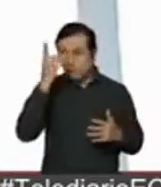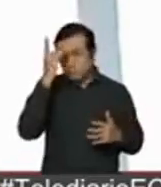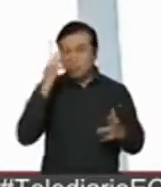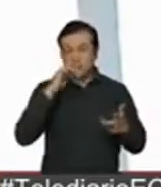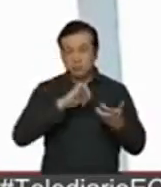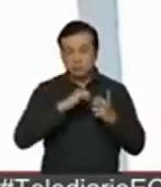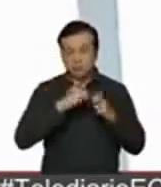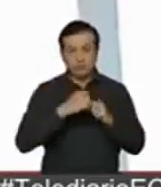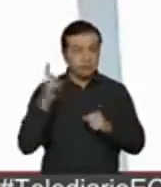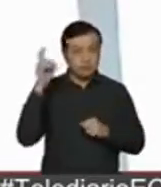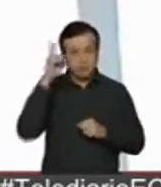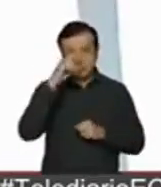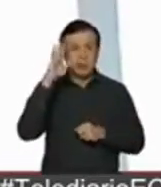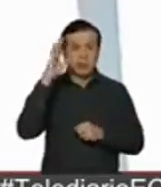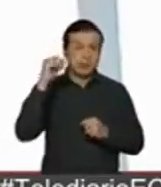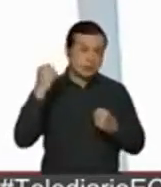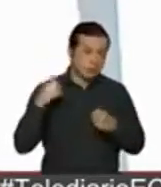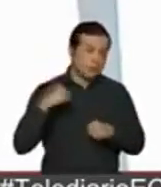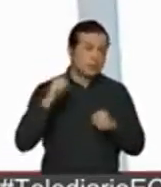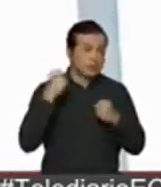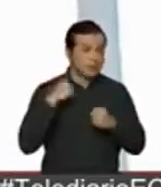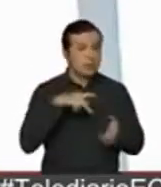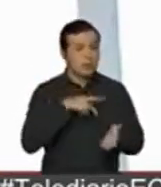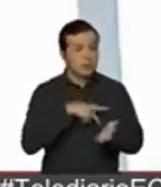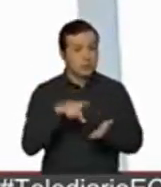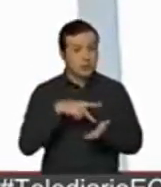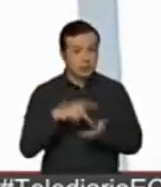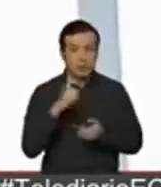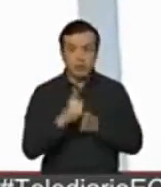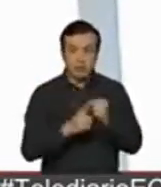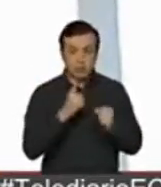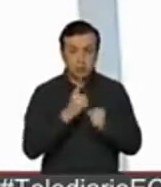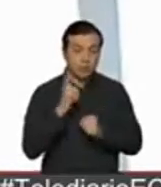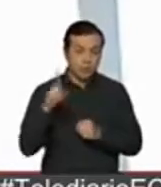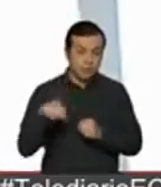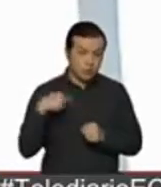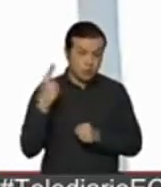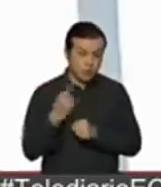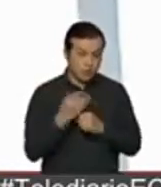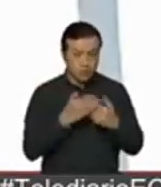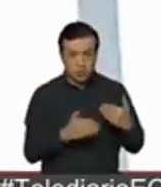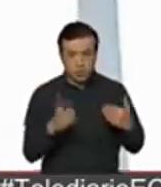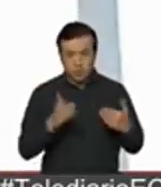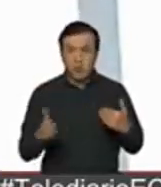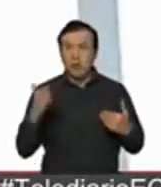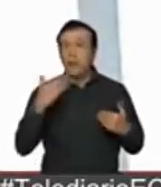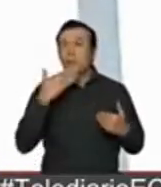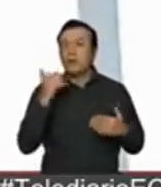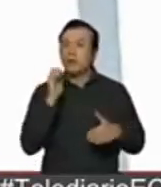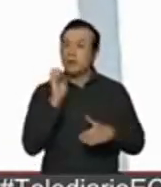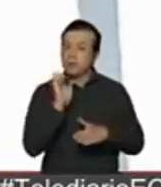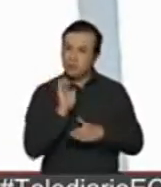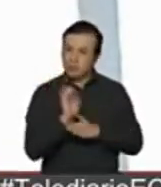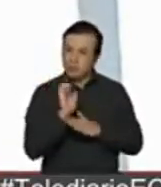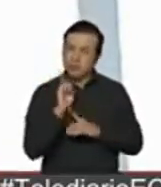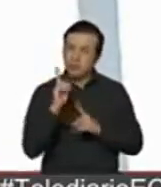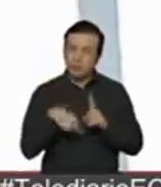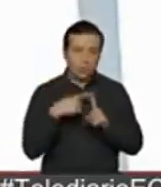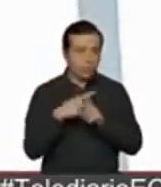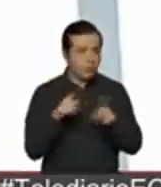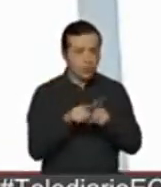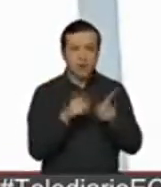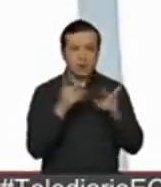también un esfuerzo fiscal importante en este año y en el siguiente, y sería deseable que el Ecuador, de una manera similar